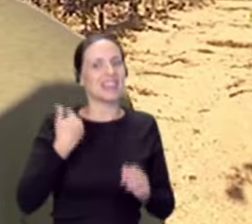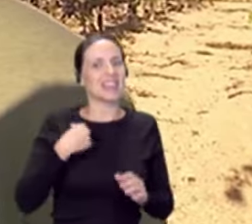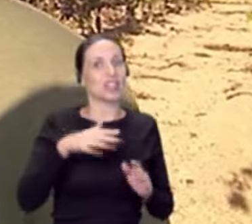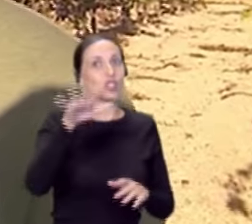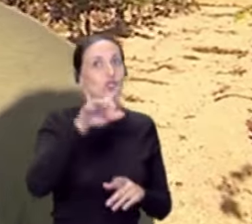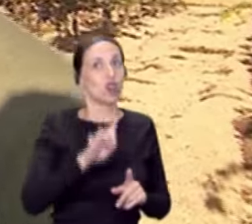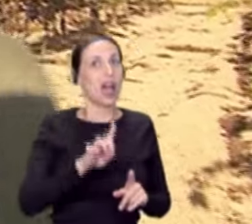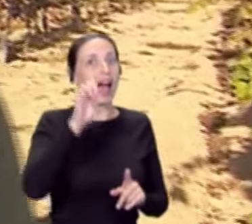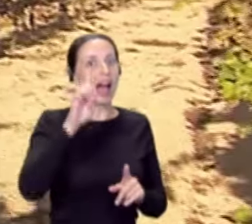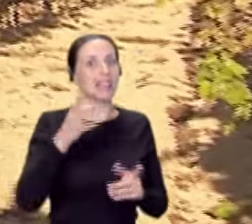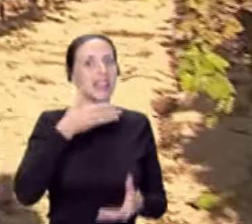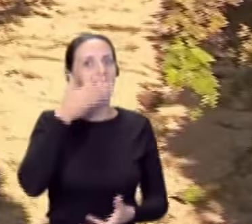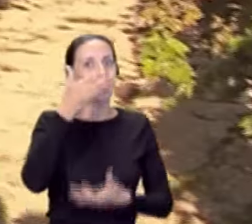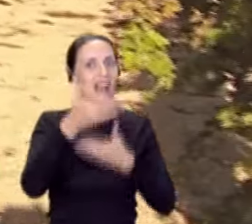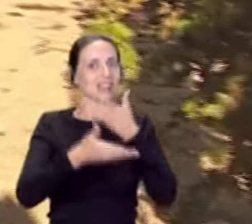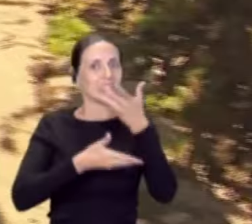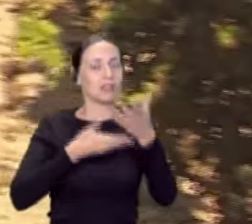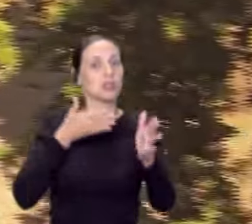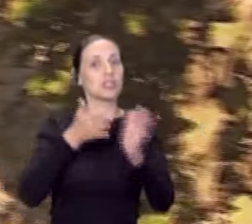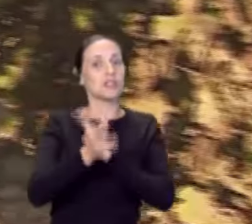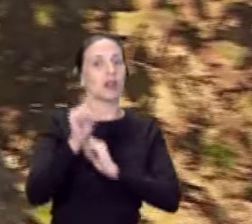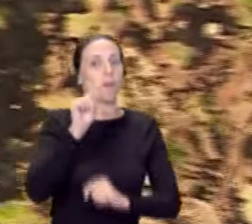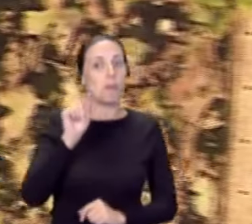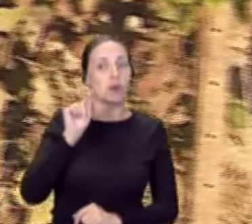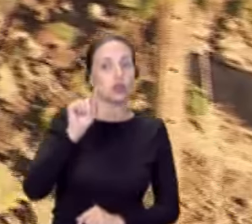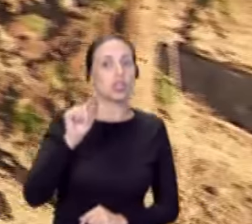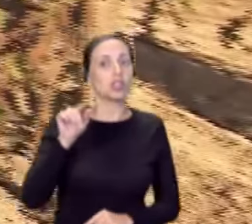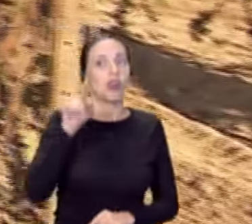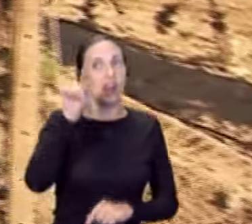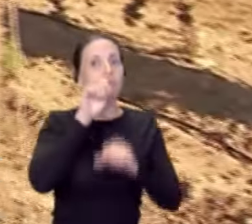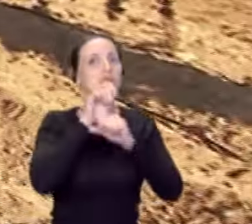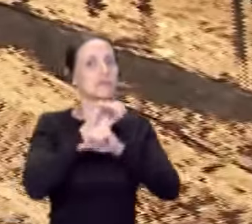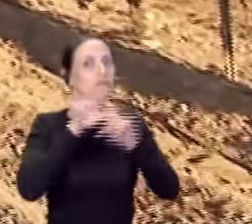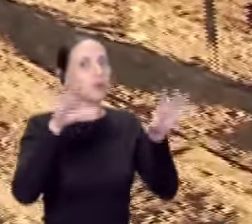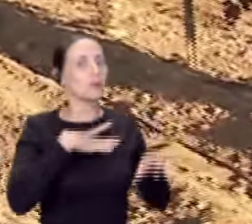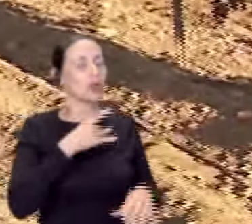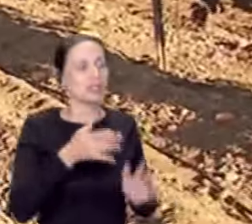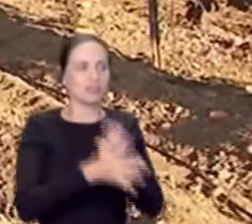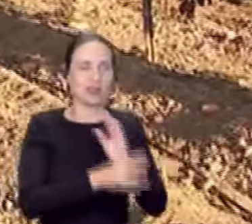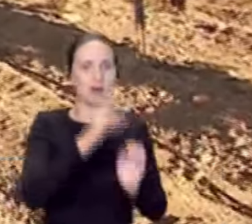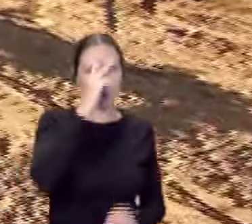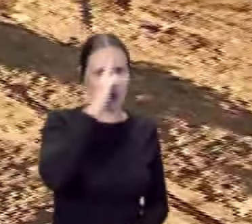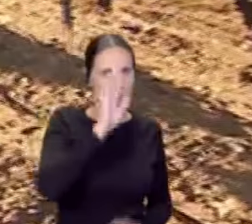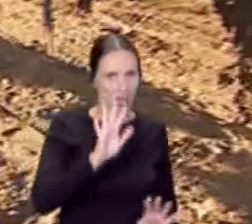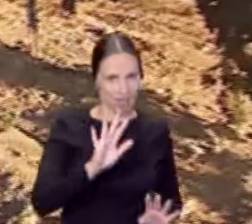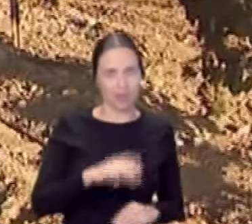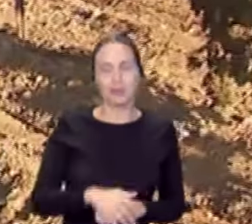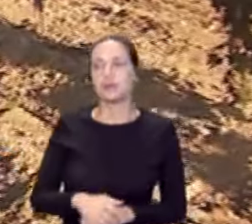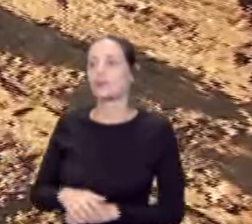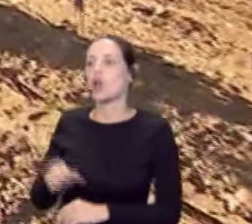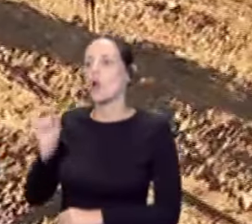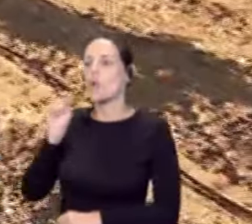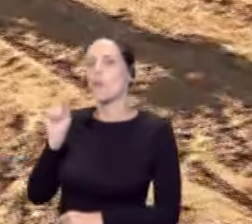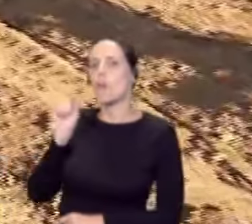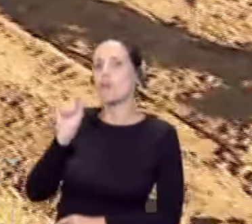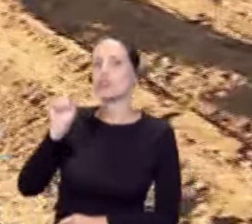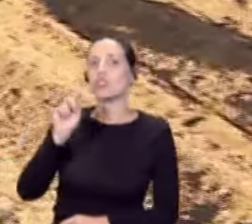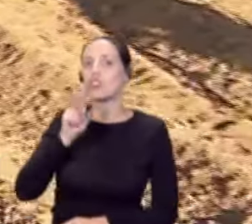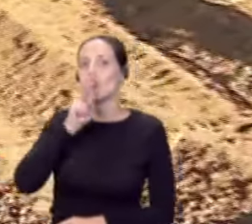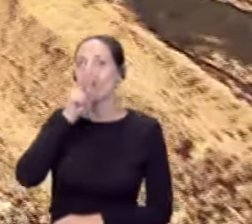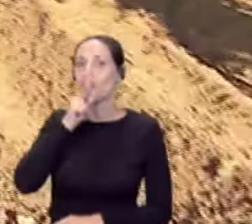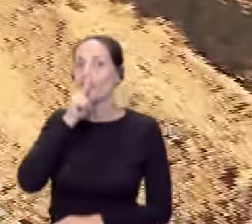condiciones idóneas a esas alturas y es preocupante. Lo que estamos hablando es que al mosquito verde le gusta el